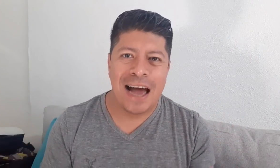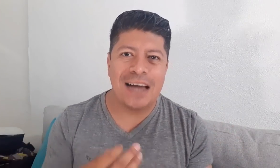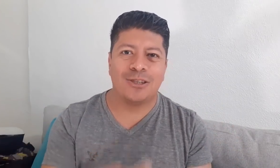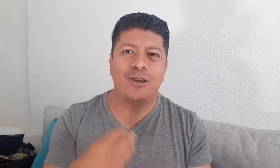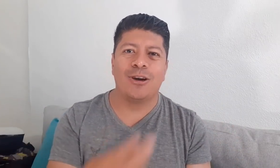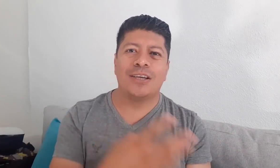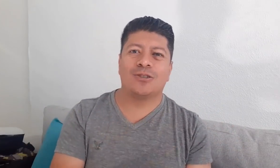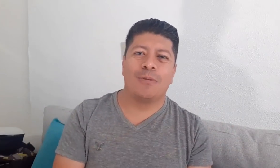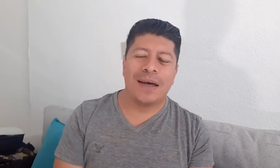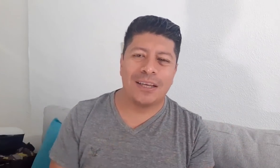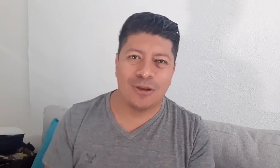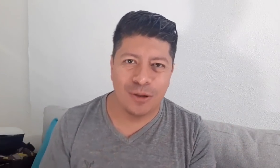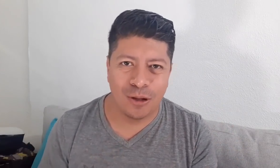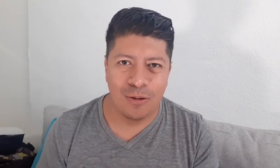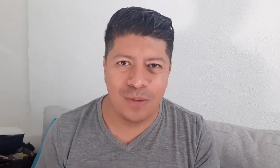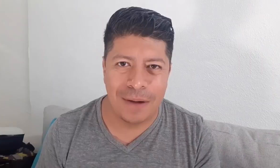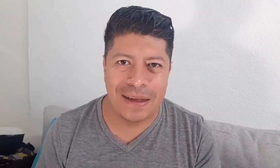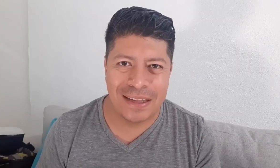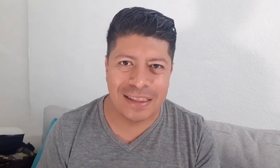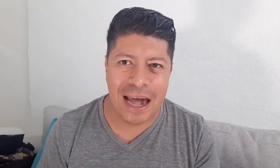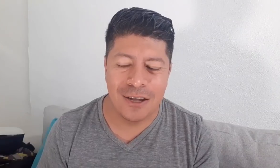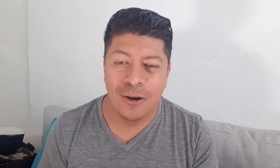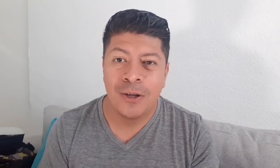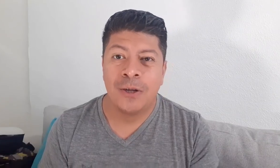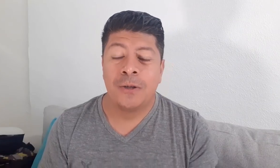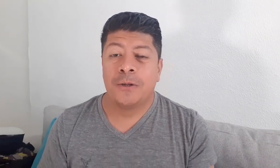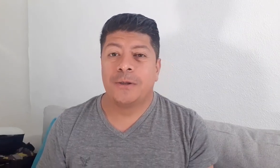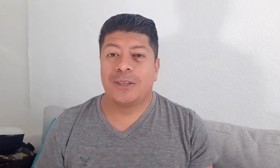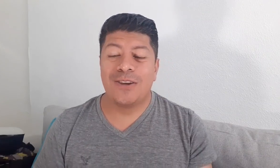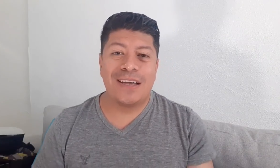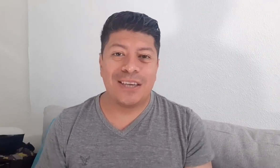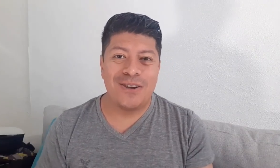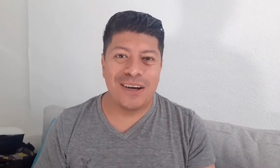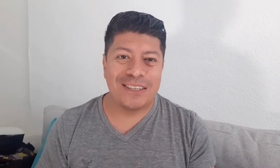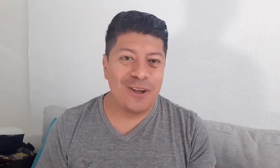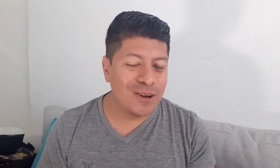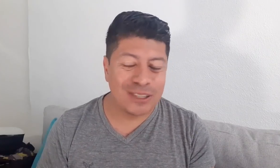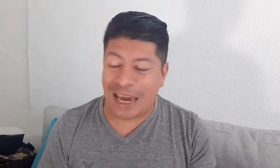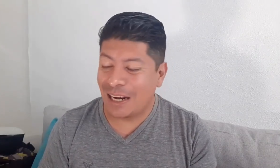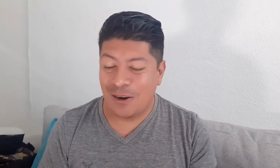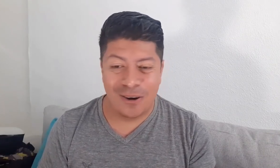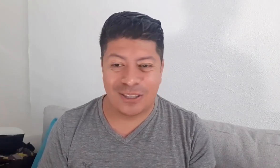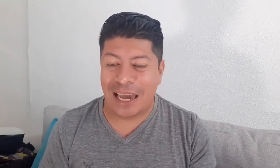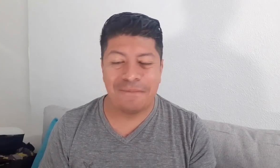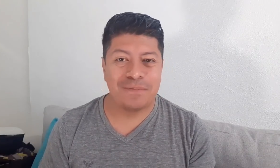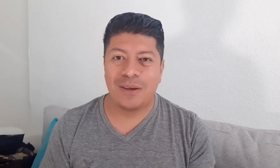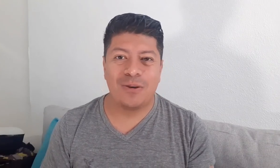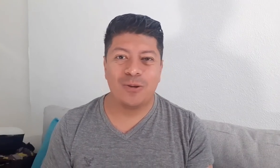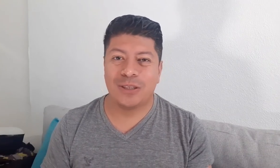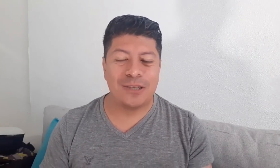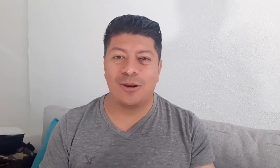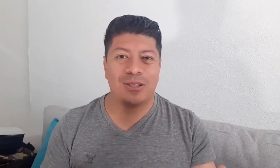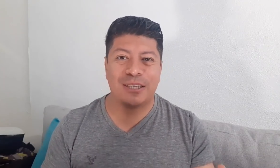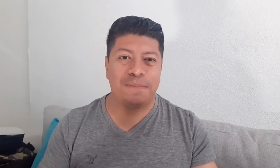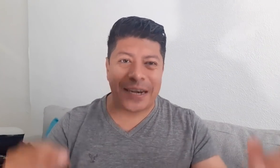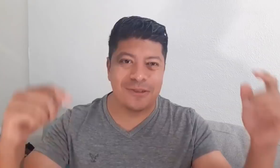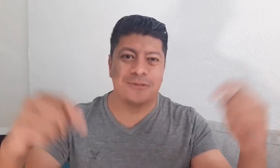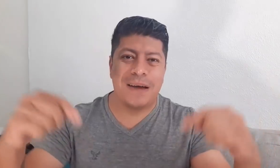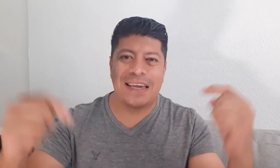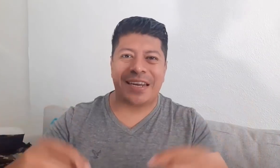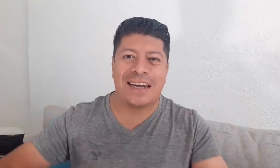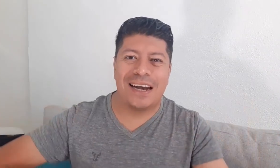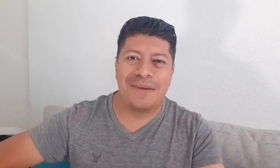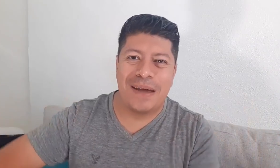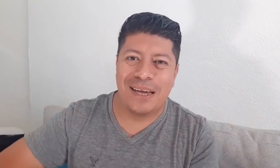esas acciones tomadas como todo un buen mandatario. Señoras y señores, no lo sé. Ustedes son los